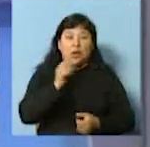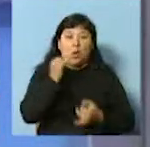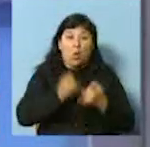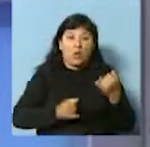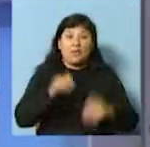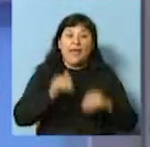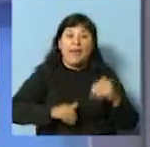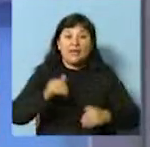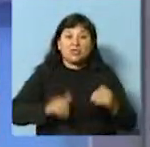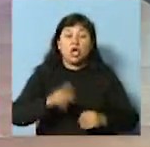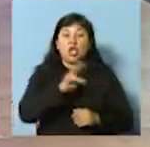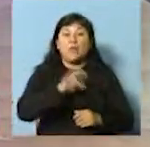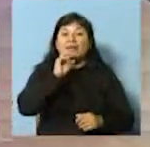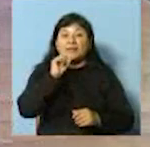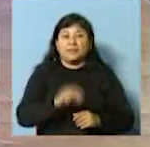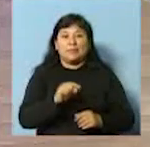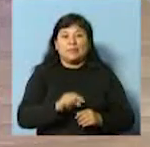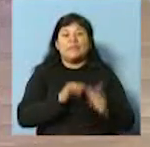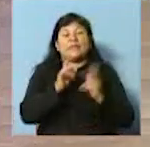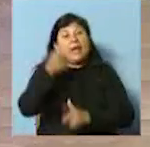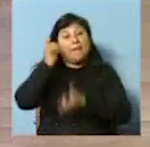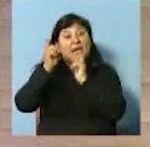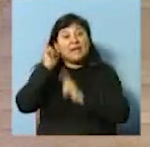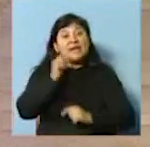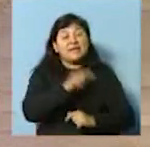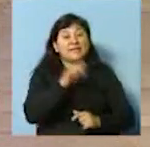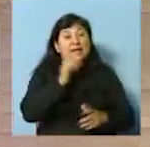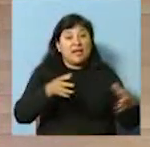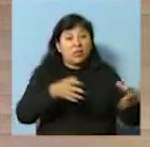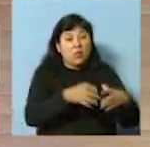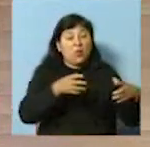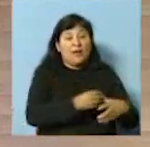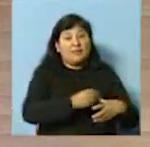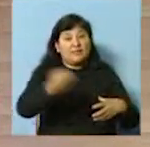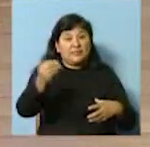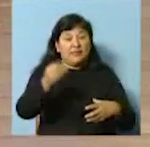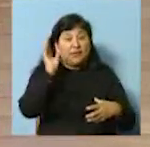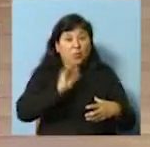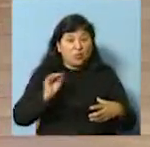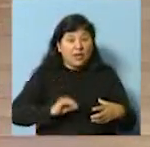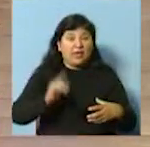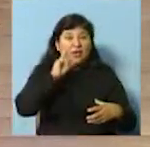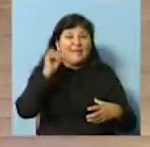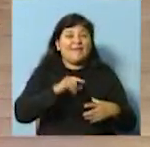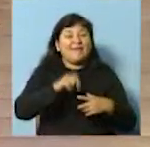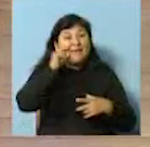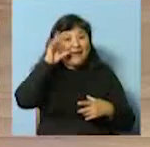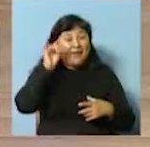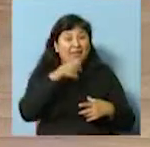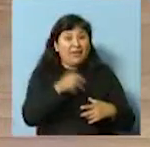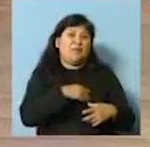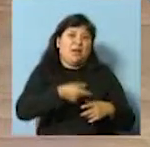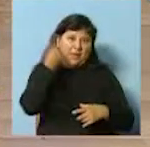2017 y la verdad que una gran experiencia para la izquierda no nunca estuvo en estos lugares y bueno ha significado un paso